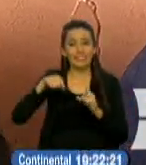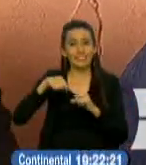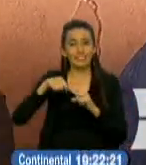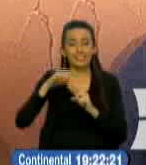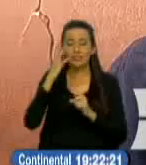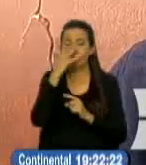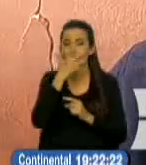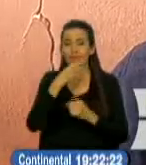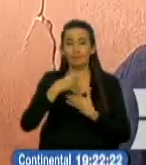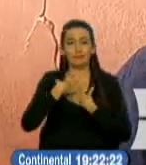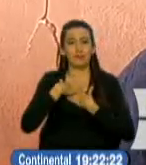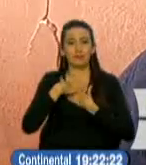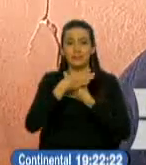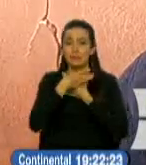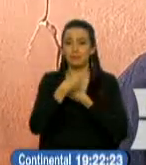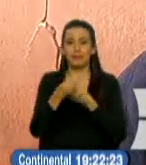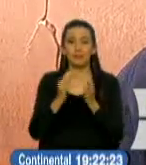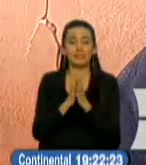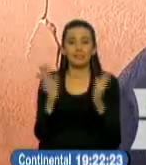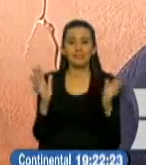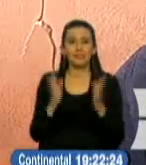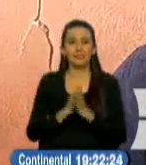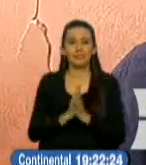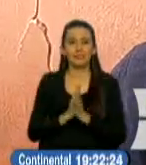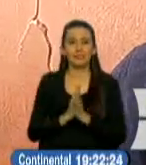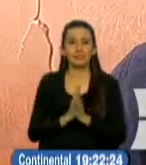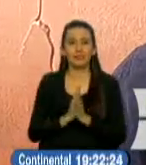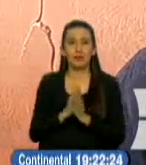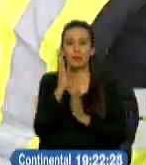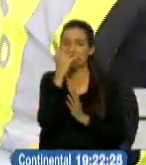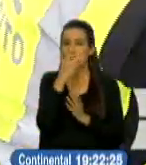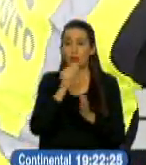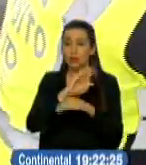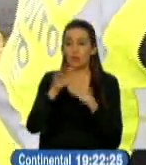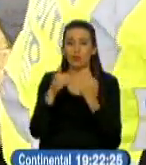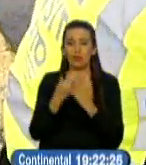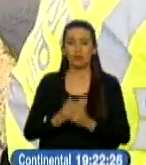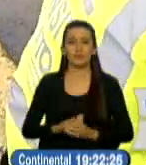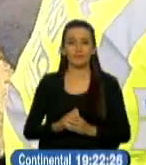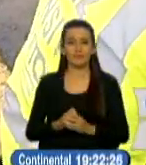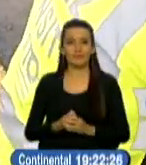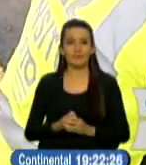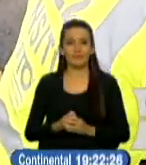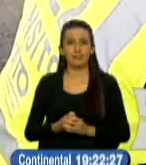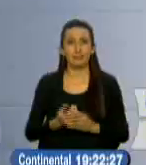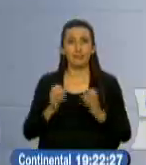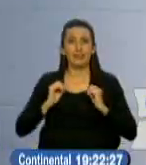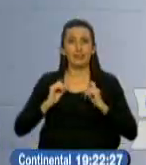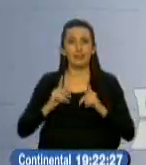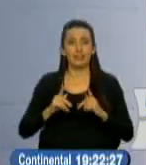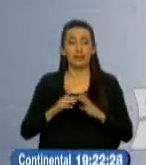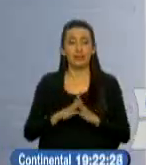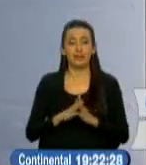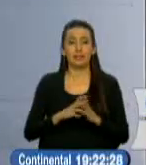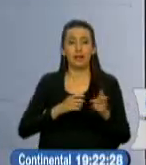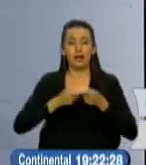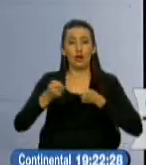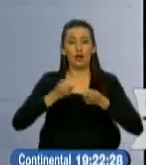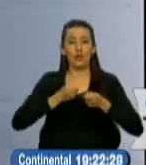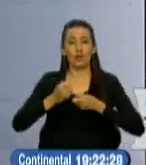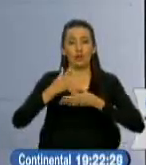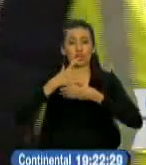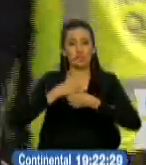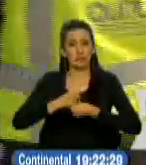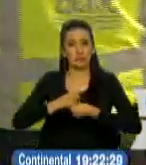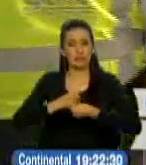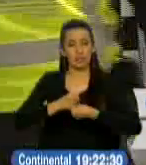gusta mucho. Quito, baños, lindo, todo. Y en medio de esta oportunidad, las medidas de seguridad se ajustan en